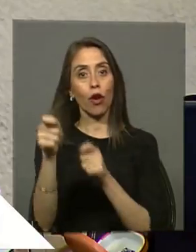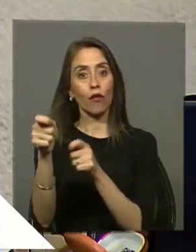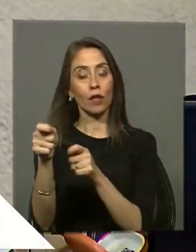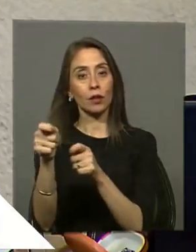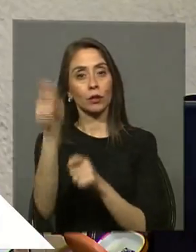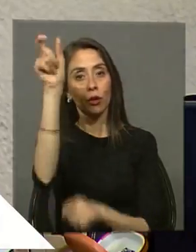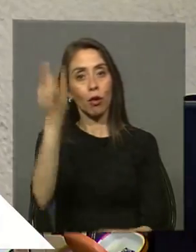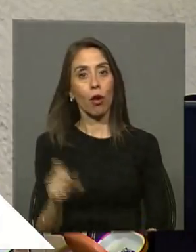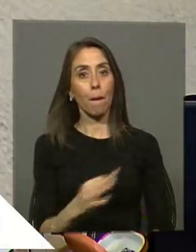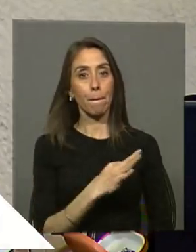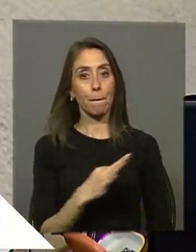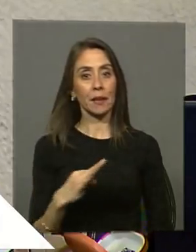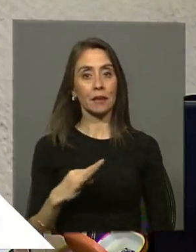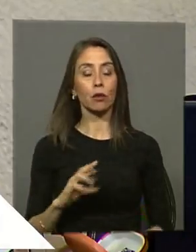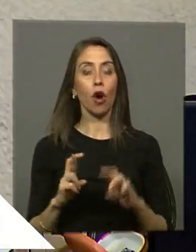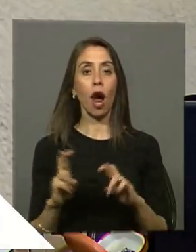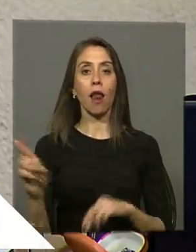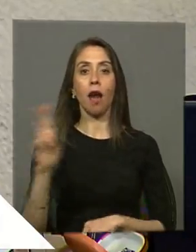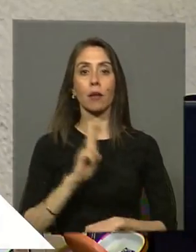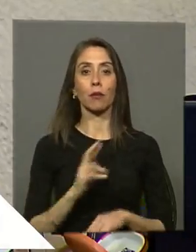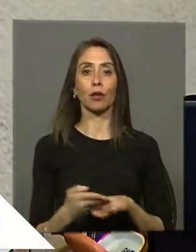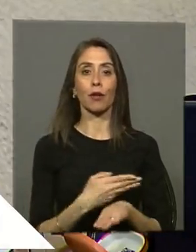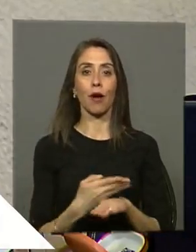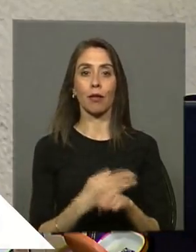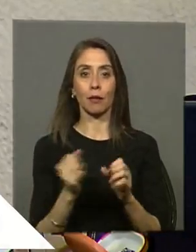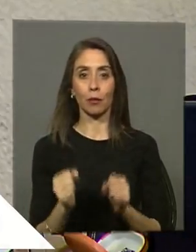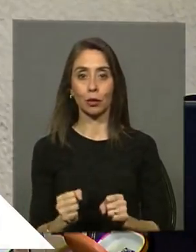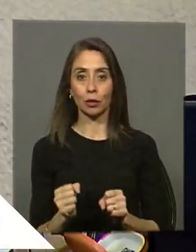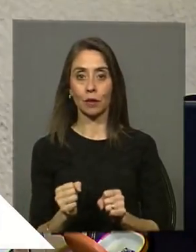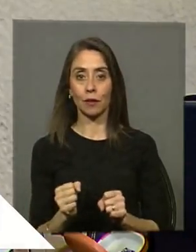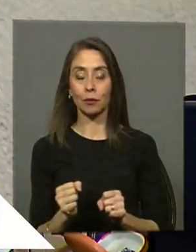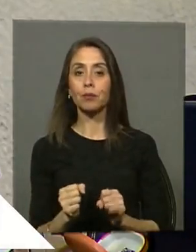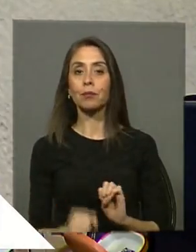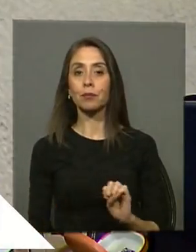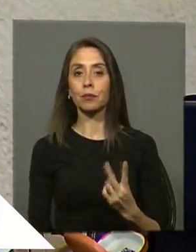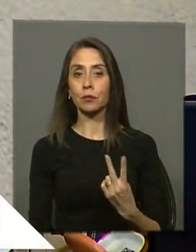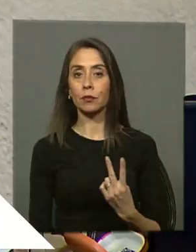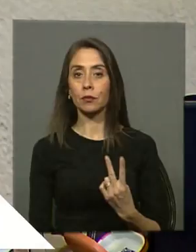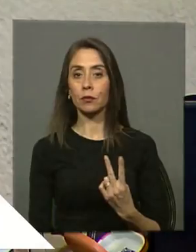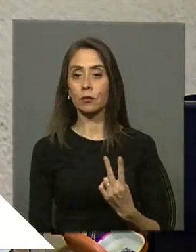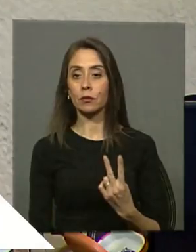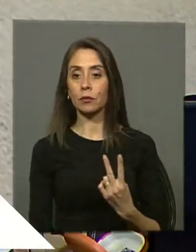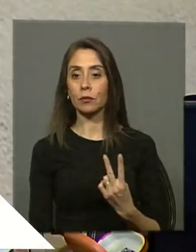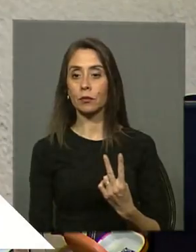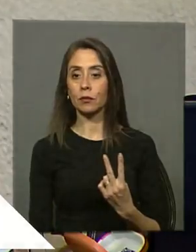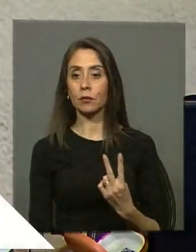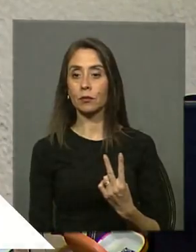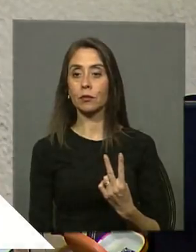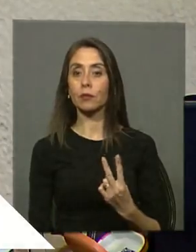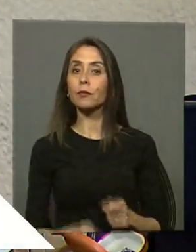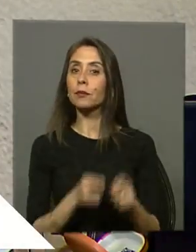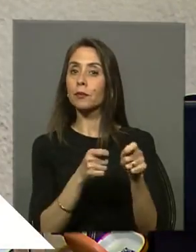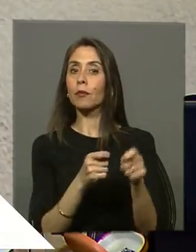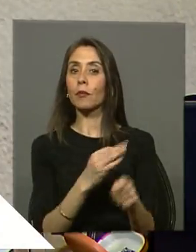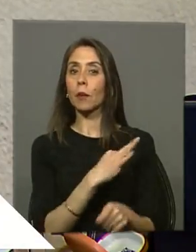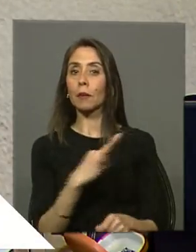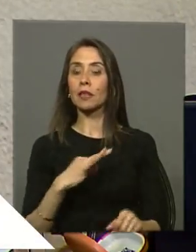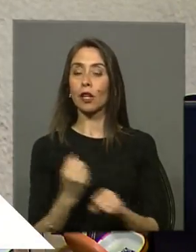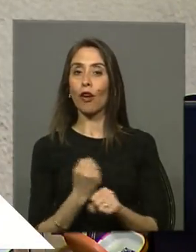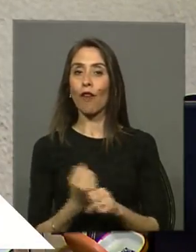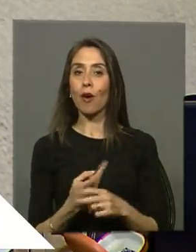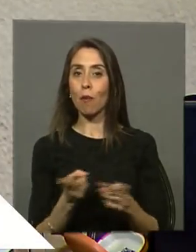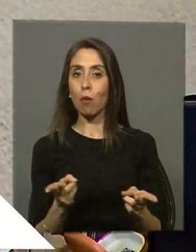Ministro y que ojalá podamos tener respuesta lo antes posible y lo segundo es al Ministerio de Obras